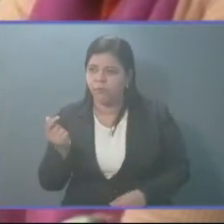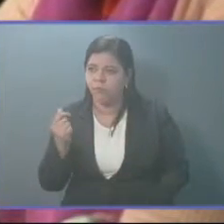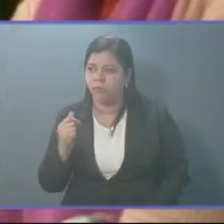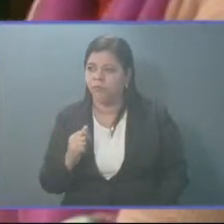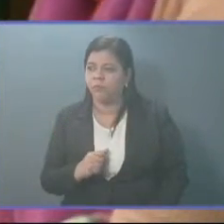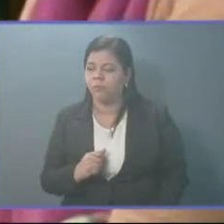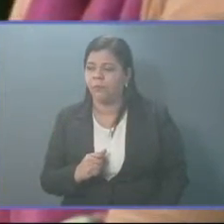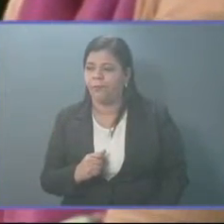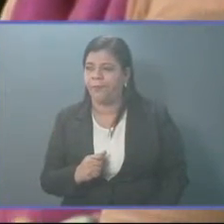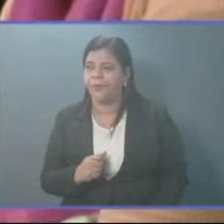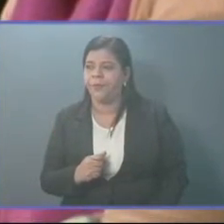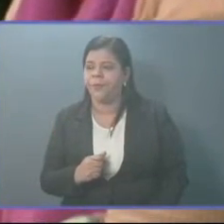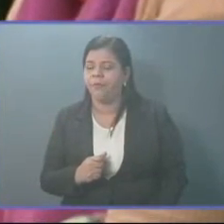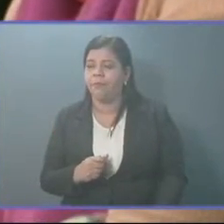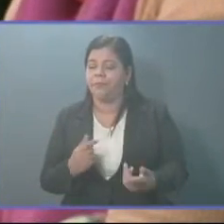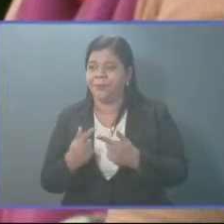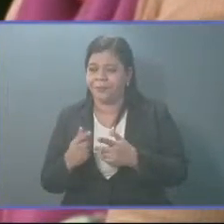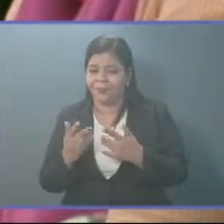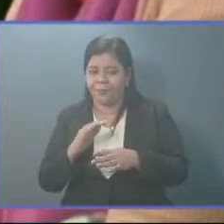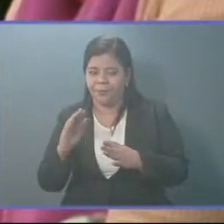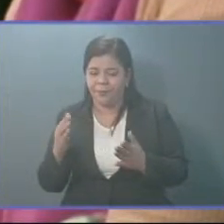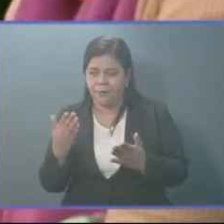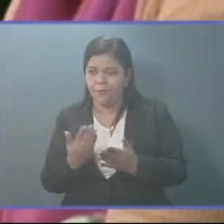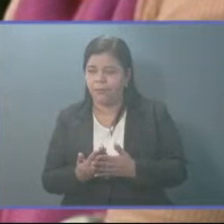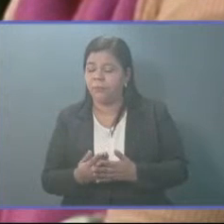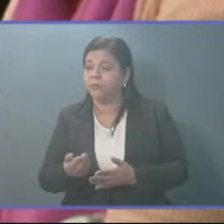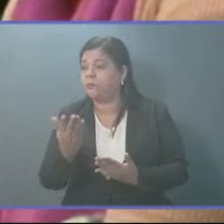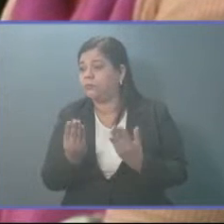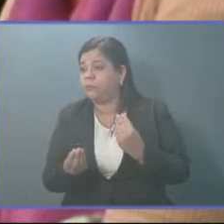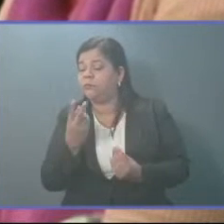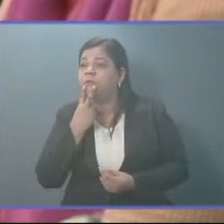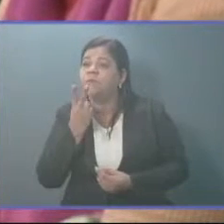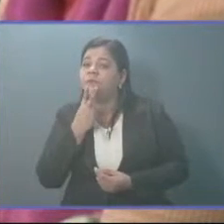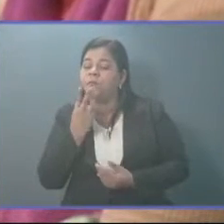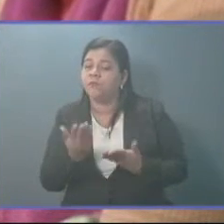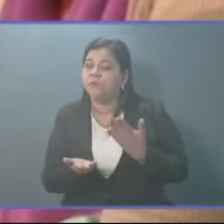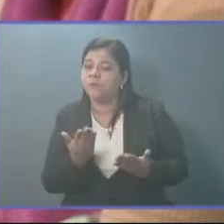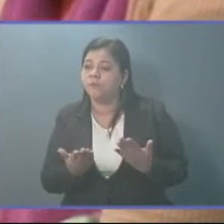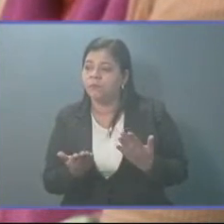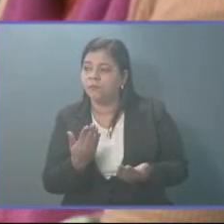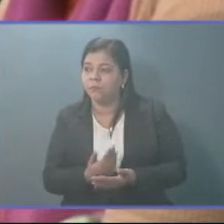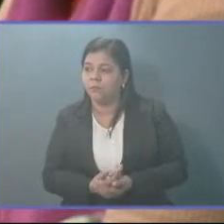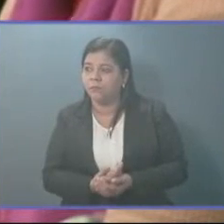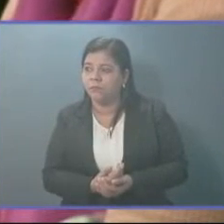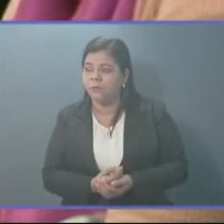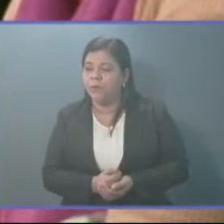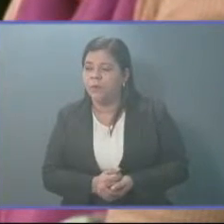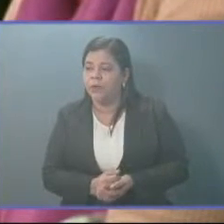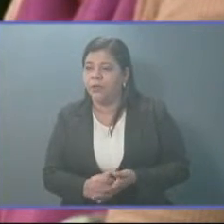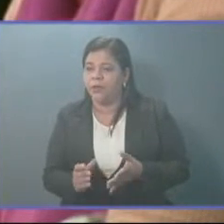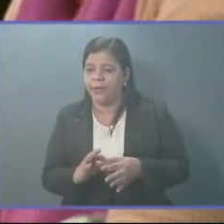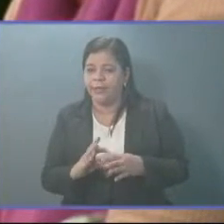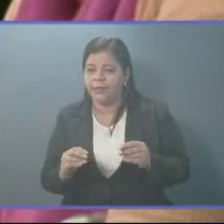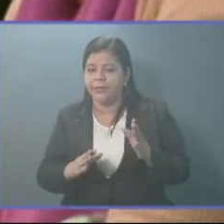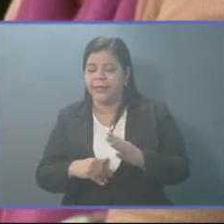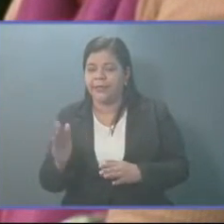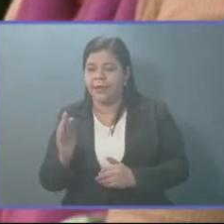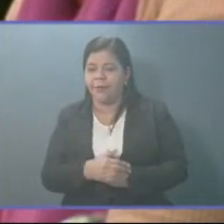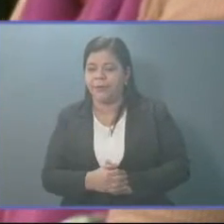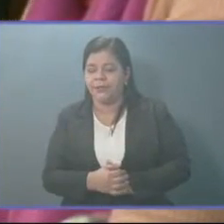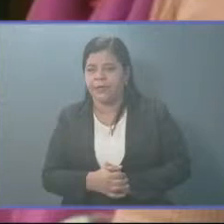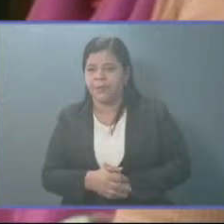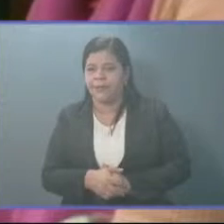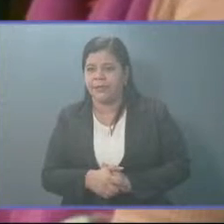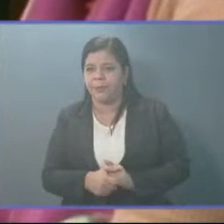oírlo lo antes posible, para el viernes, digo yo, reunirnos para